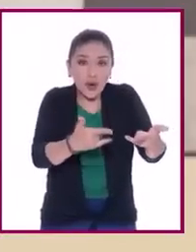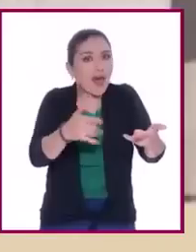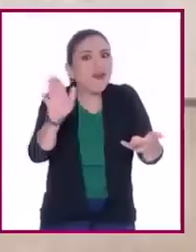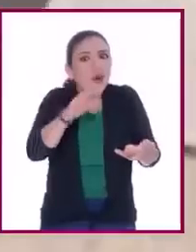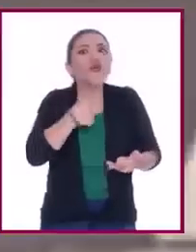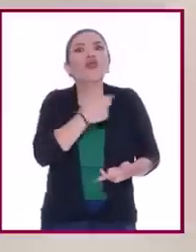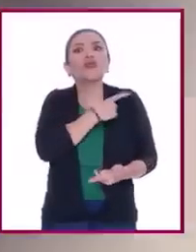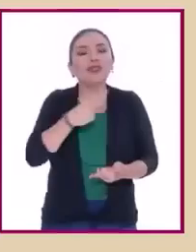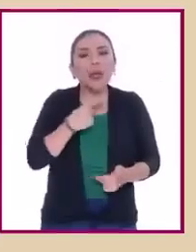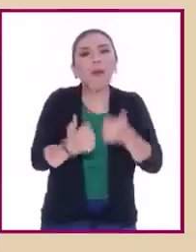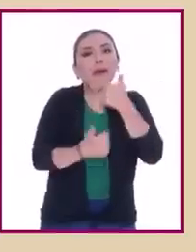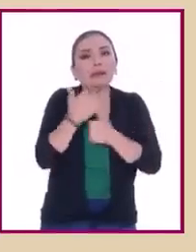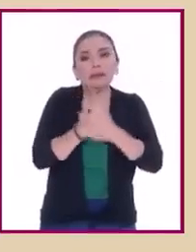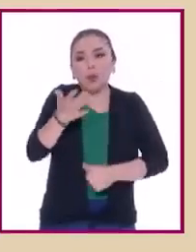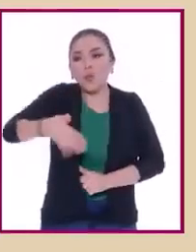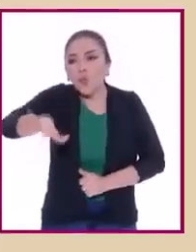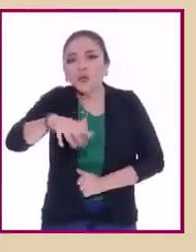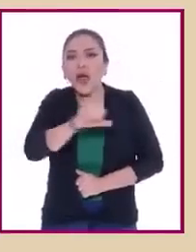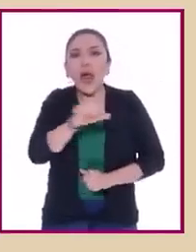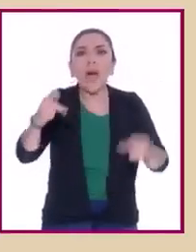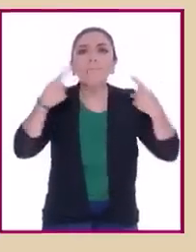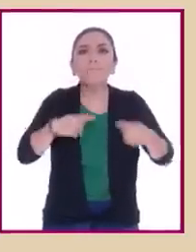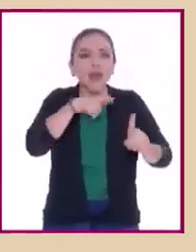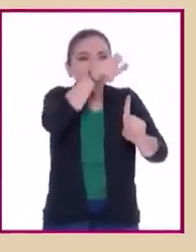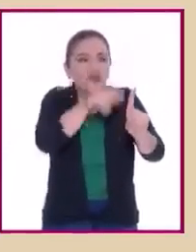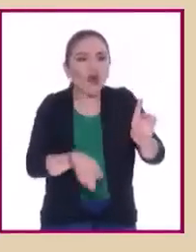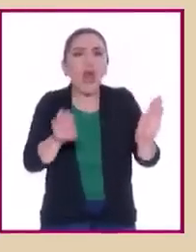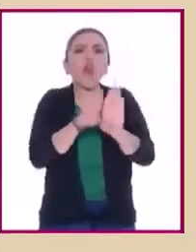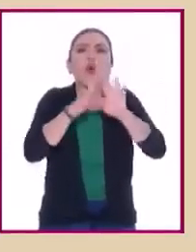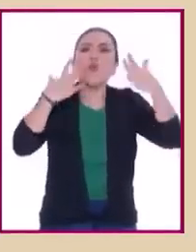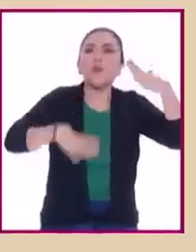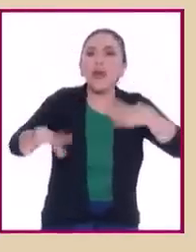yo tengo que buscar por ejemplo personajes vestimentas